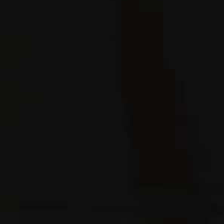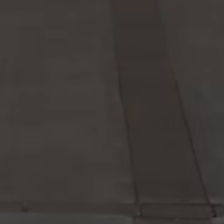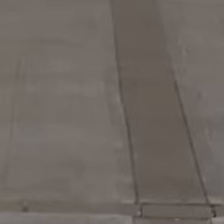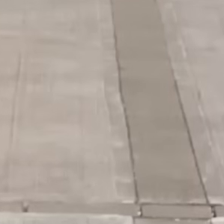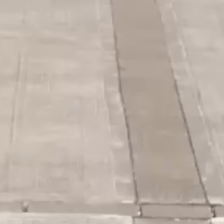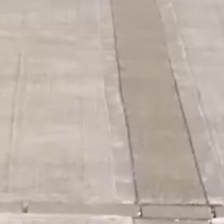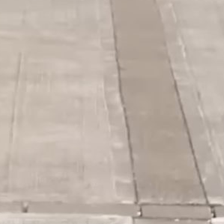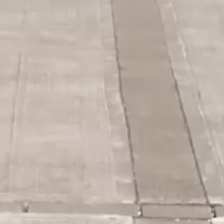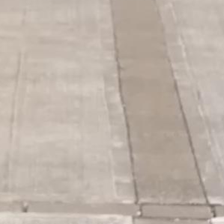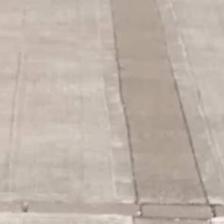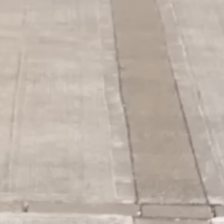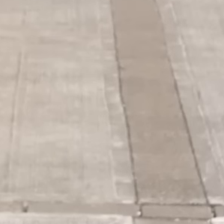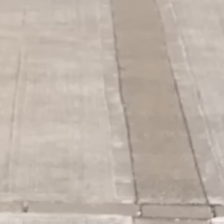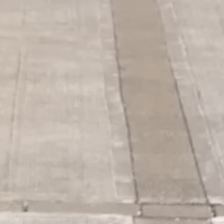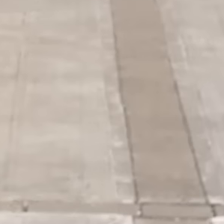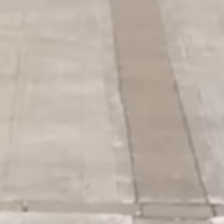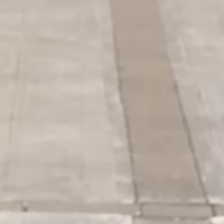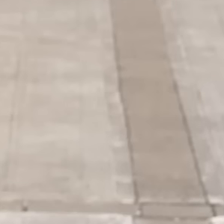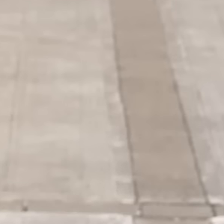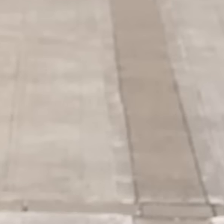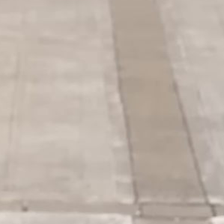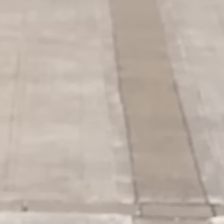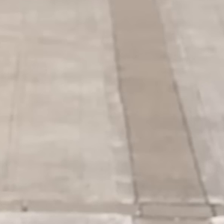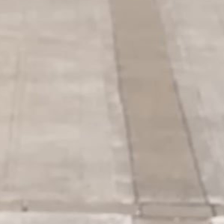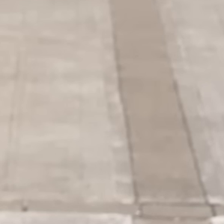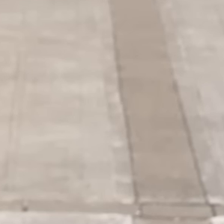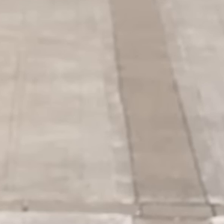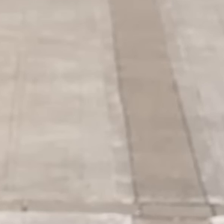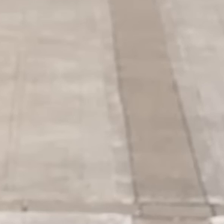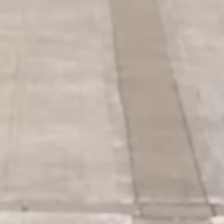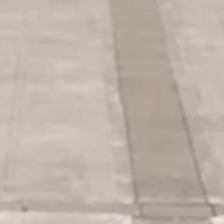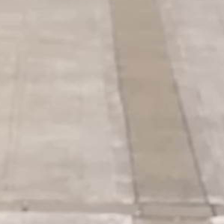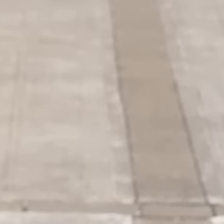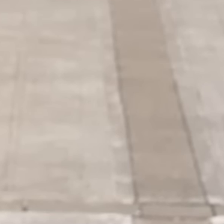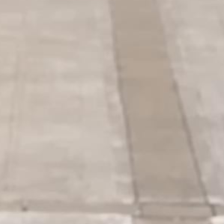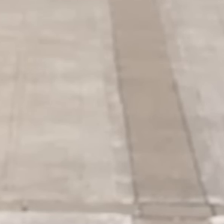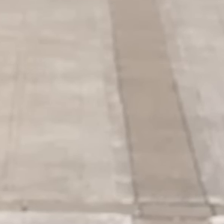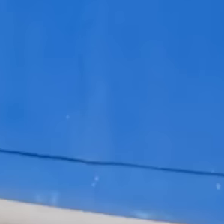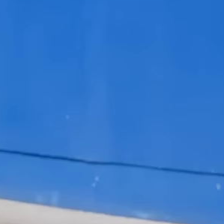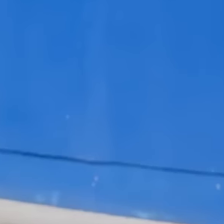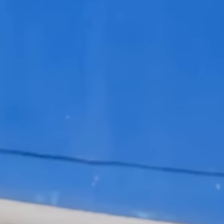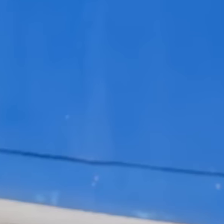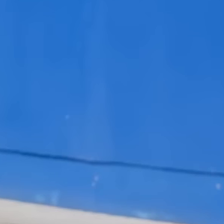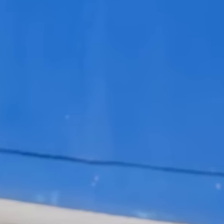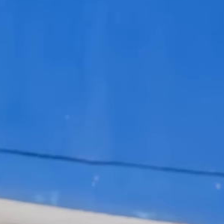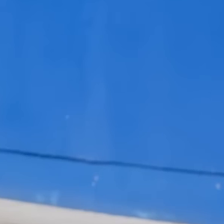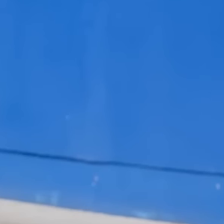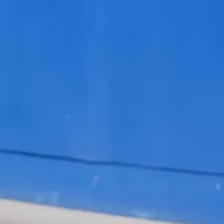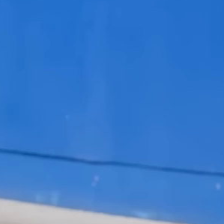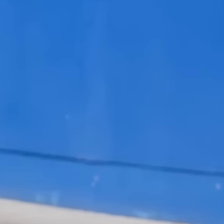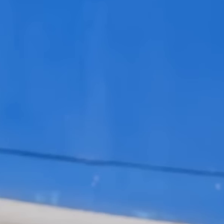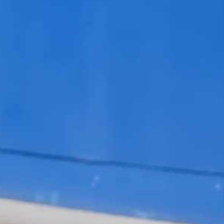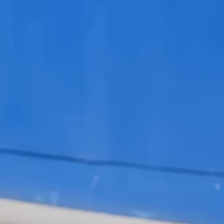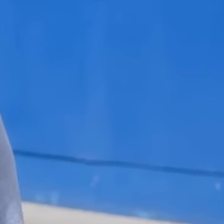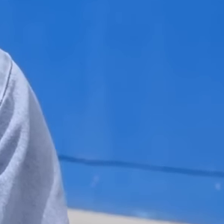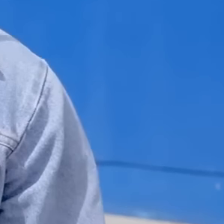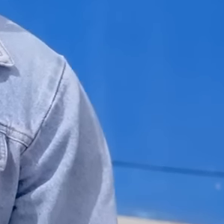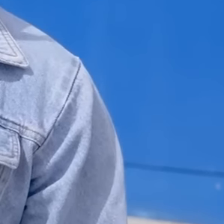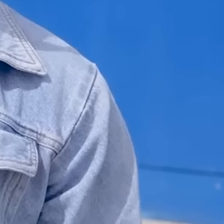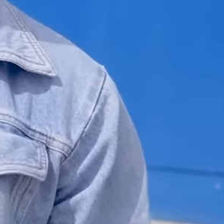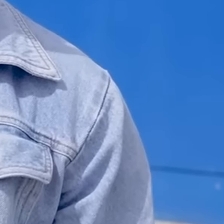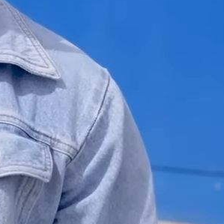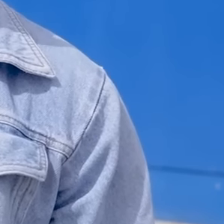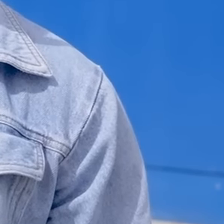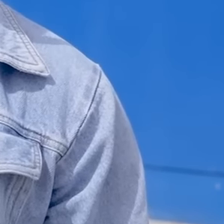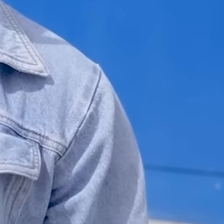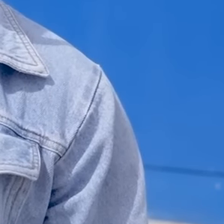TV. Existen muchos planes. El mío es el más importante. Las metas existen. La mía